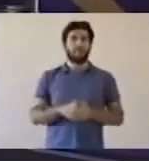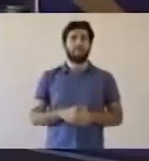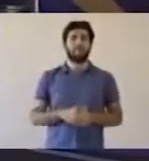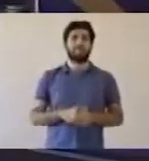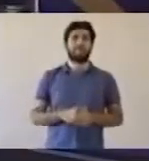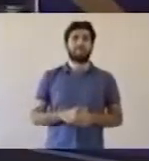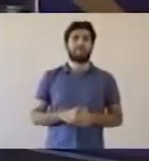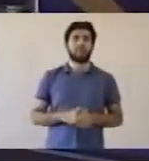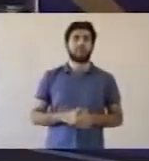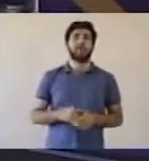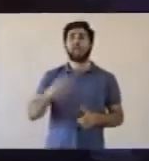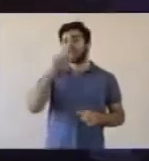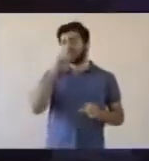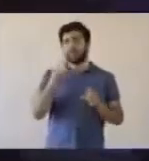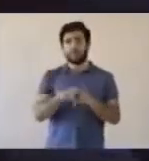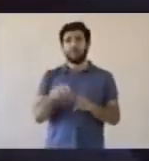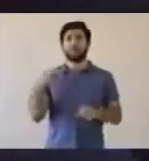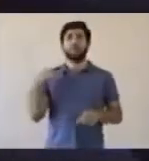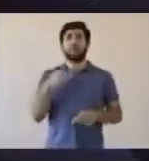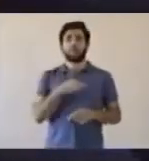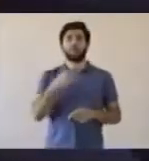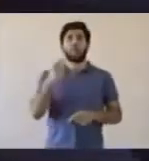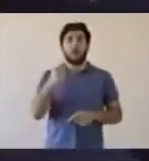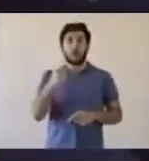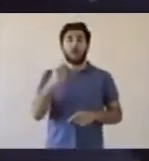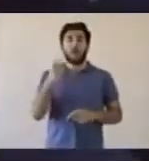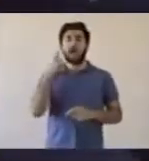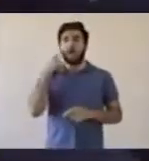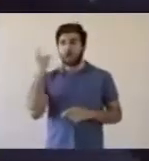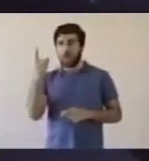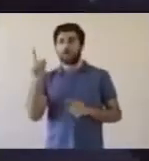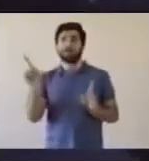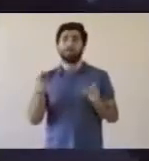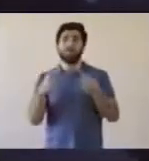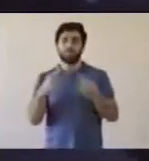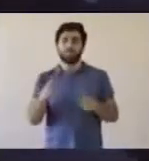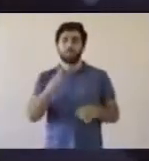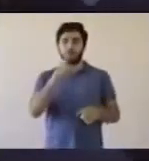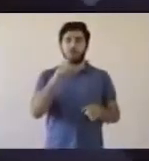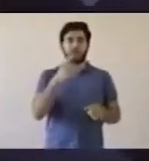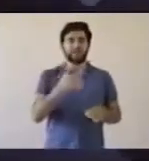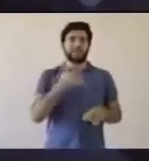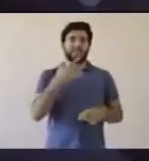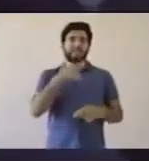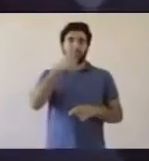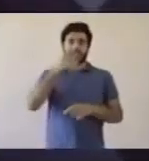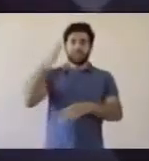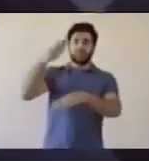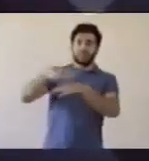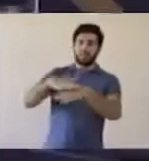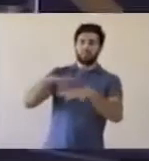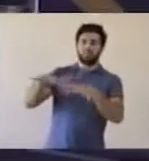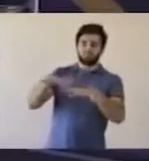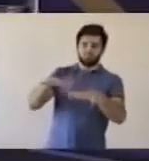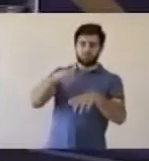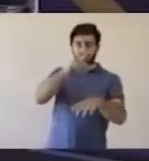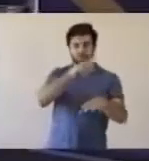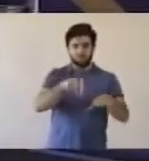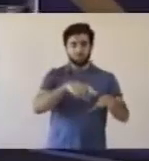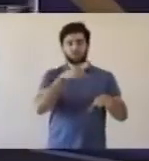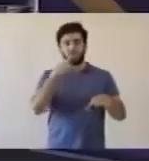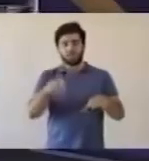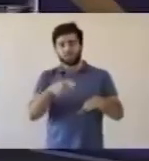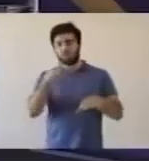en nuestro Escucha Consciente aprendemos a escuchar y apreciar la música siguiendo trazos que nos ayudan